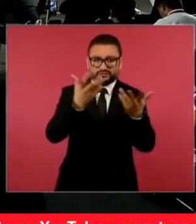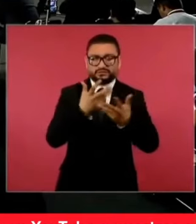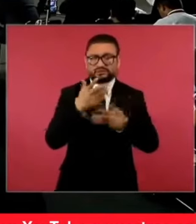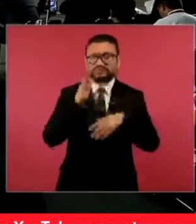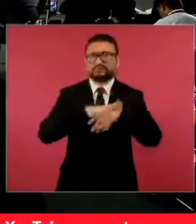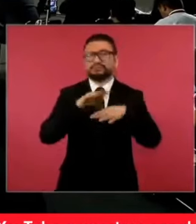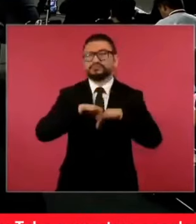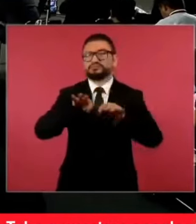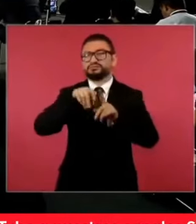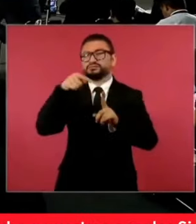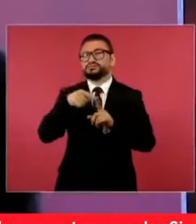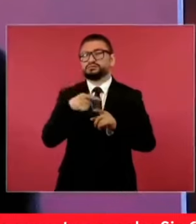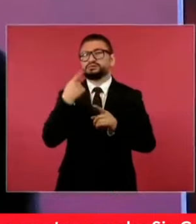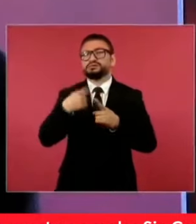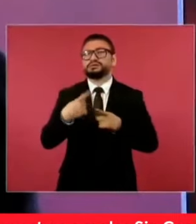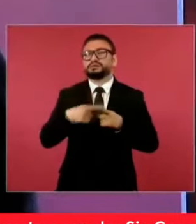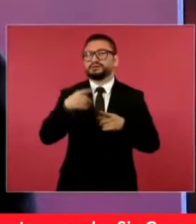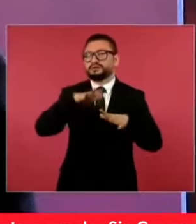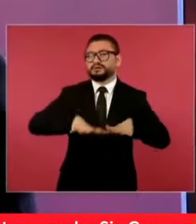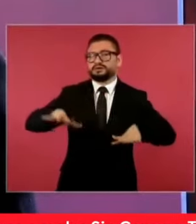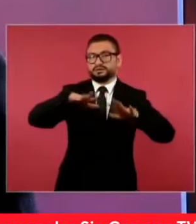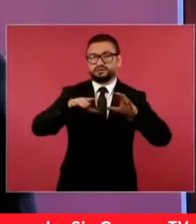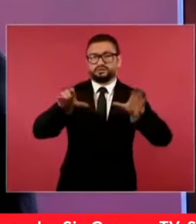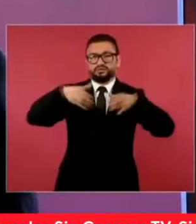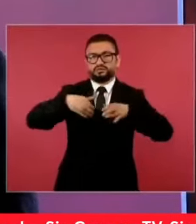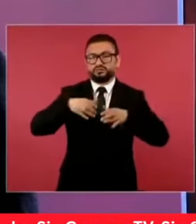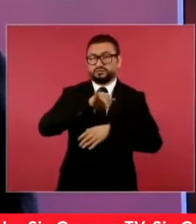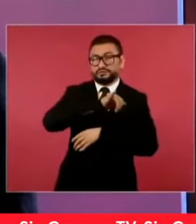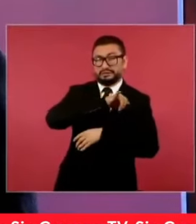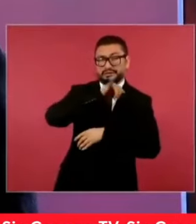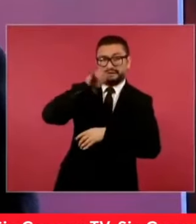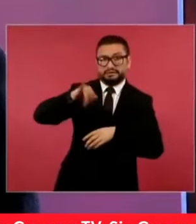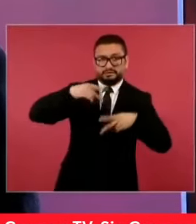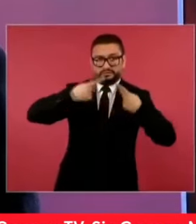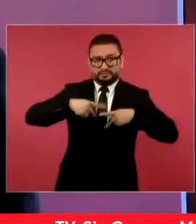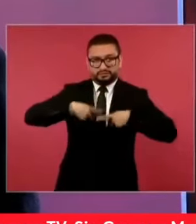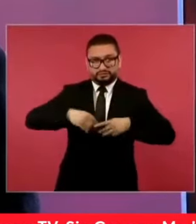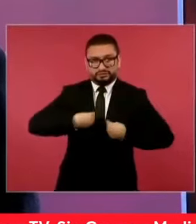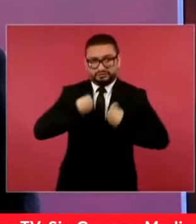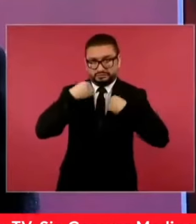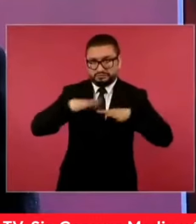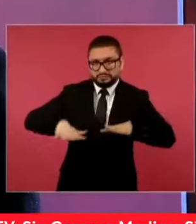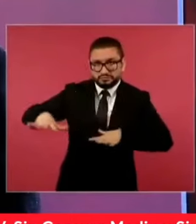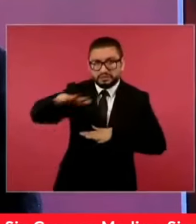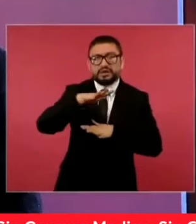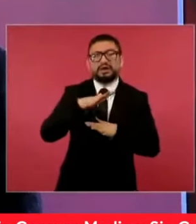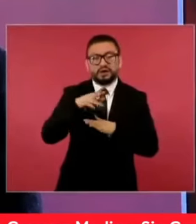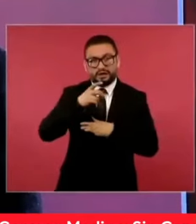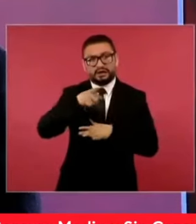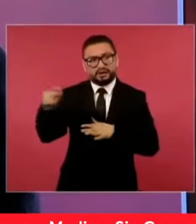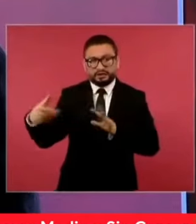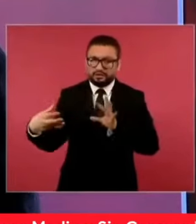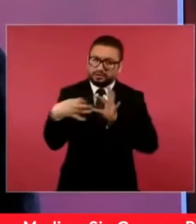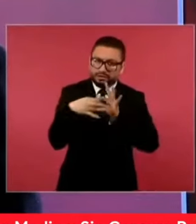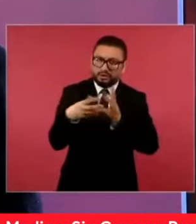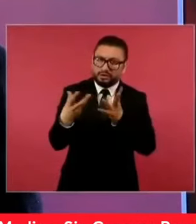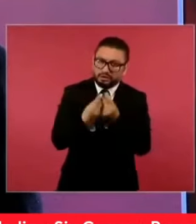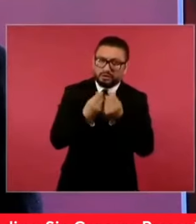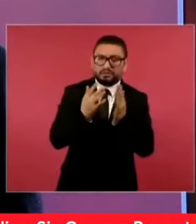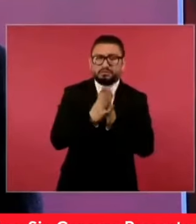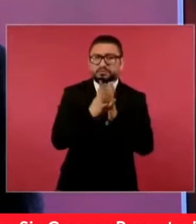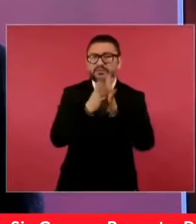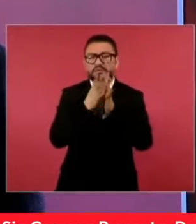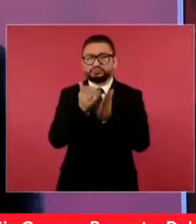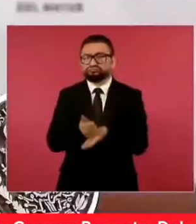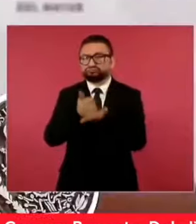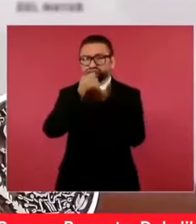particularmente a los pobladores de las comunidades más alejadas que de manera solidaria con este proyecto han